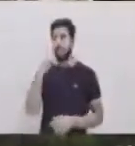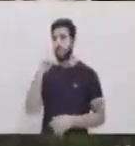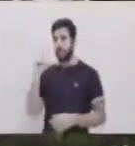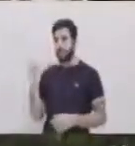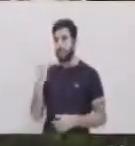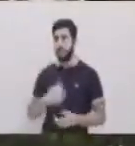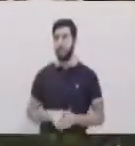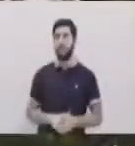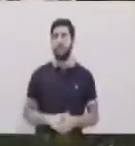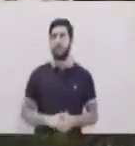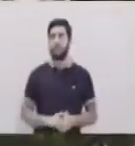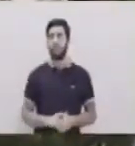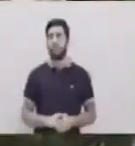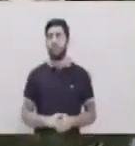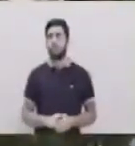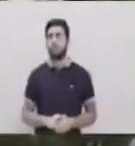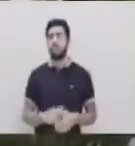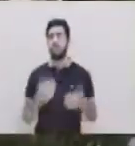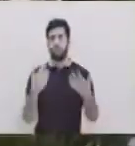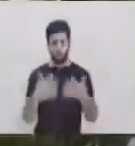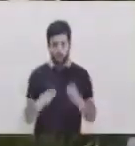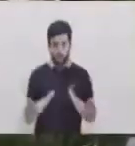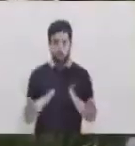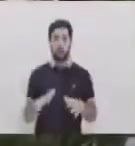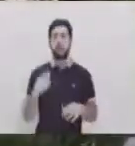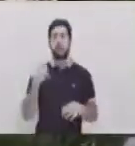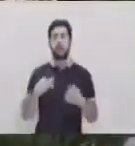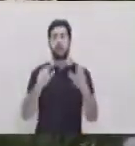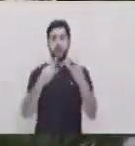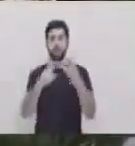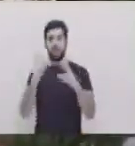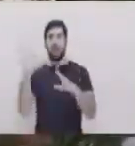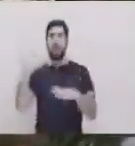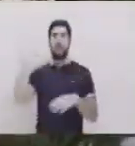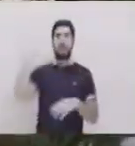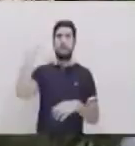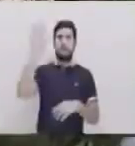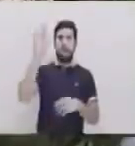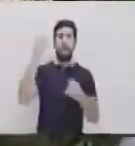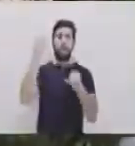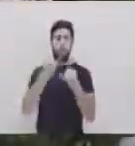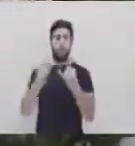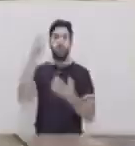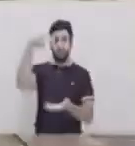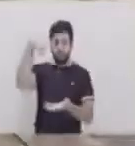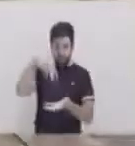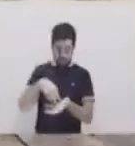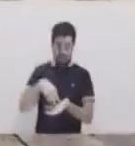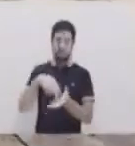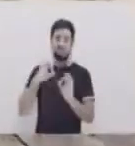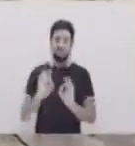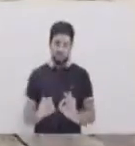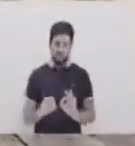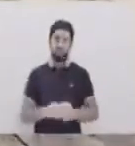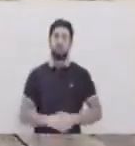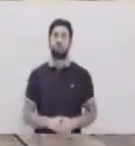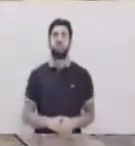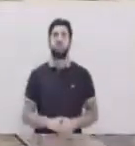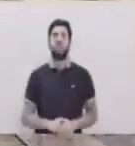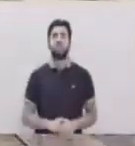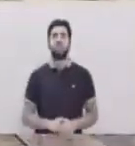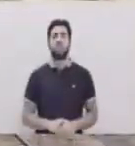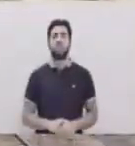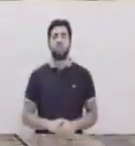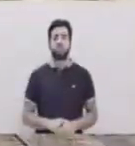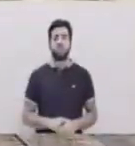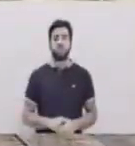hay una segunda fase que es el despegue o salto, seguida de una tercera fase que es el golpeo, y finalizamos con lo que es